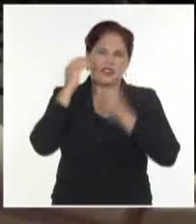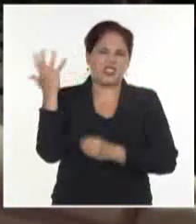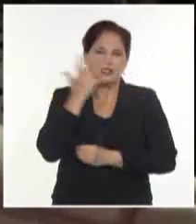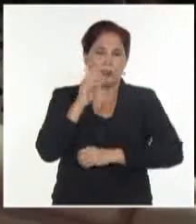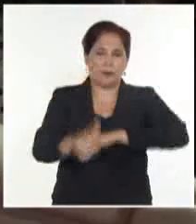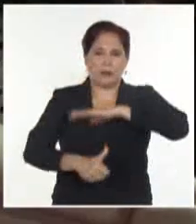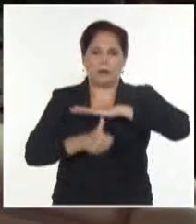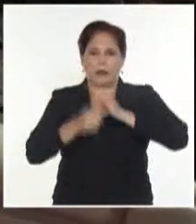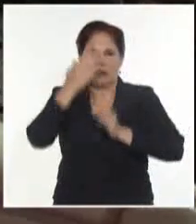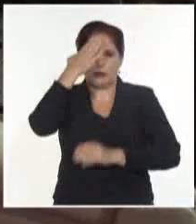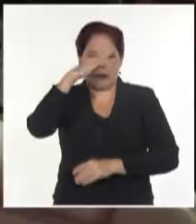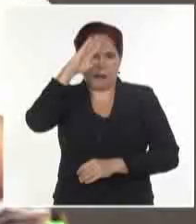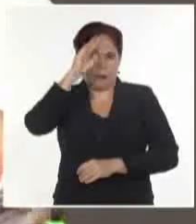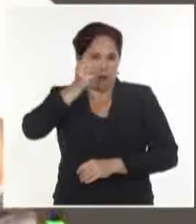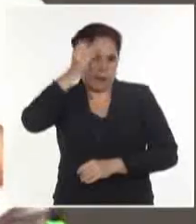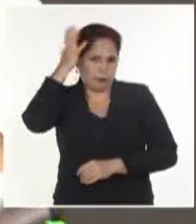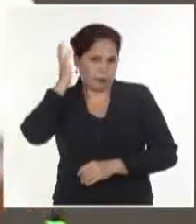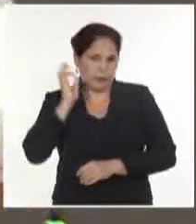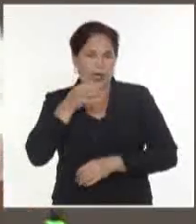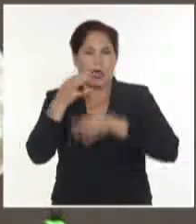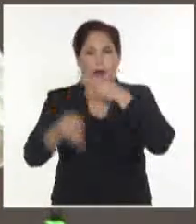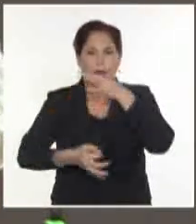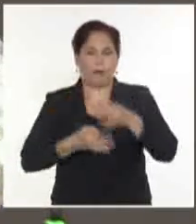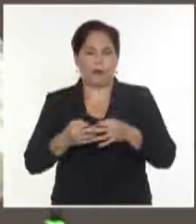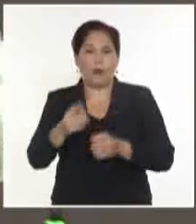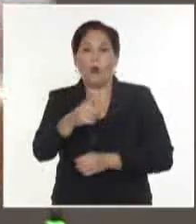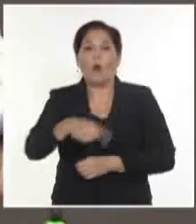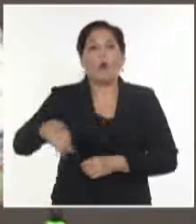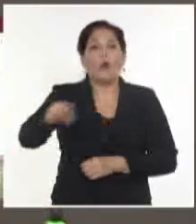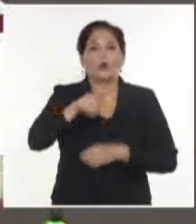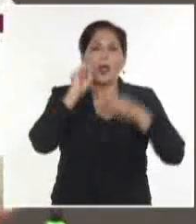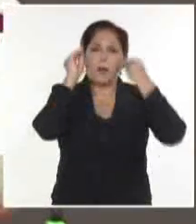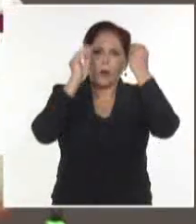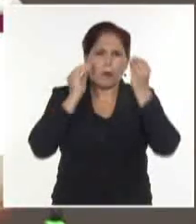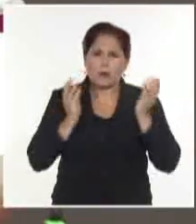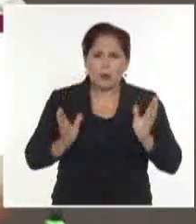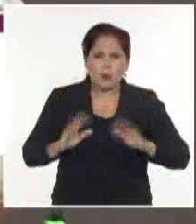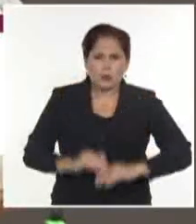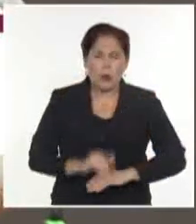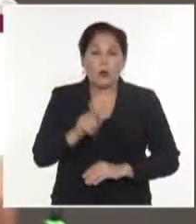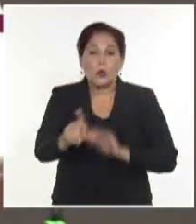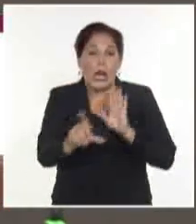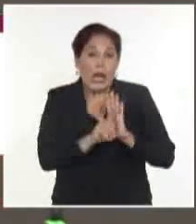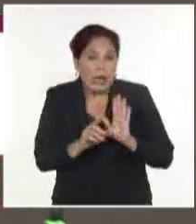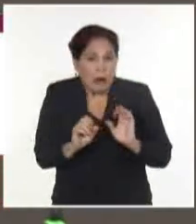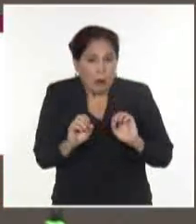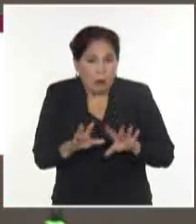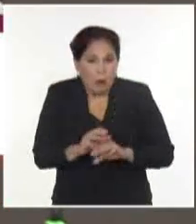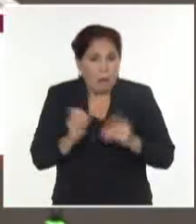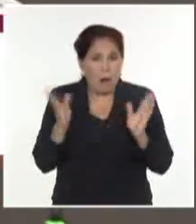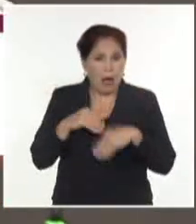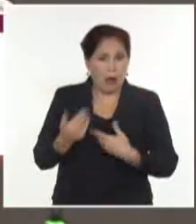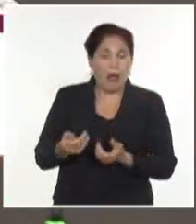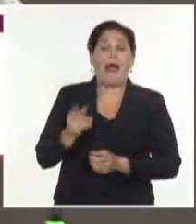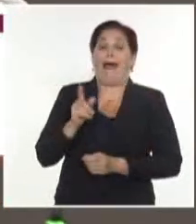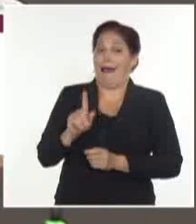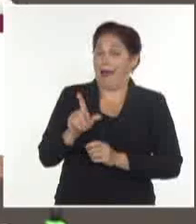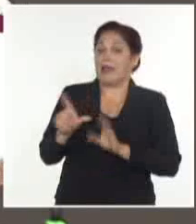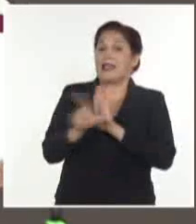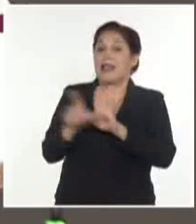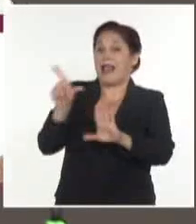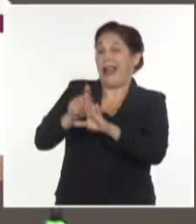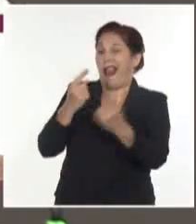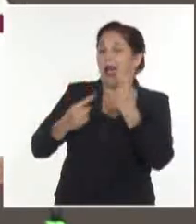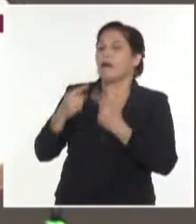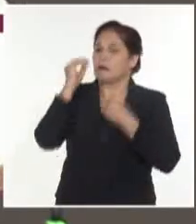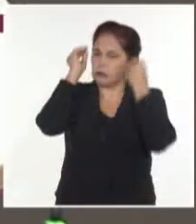República, Miguel Díaz-Canel Bermúdez. Aquí nadie tiene que tener preocupación si está en la legalidad, si hace las cosas correctamente. Aquí